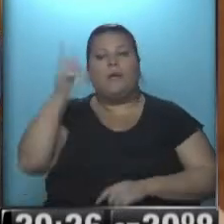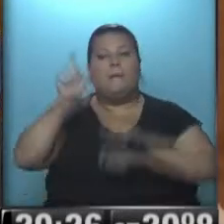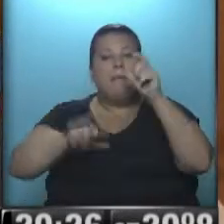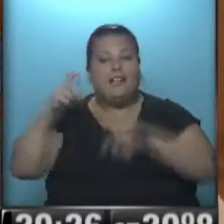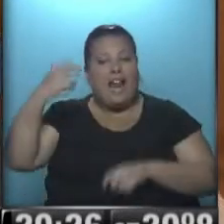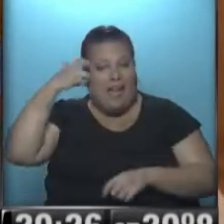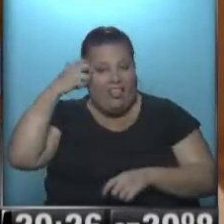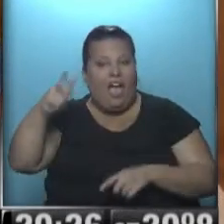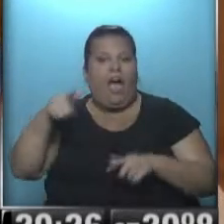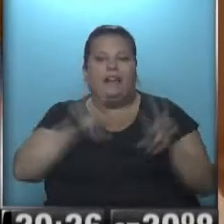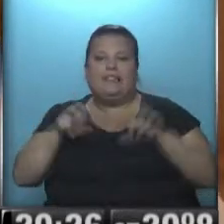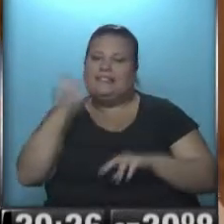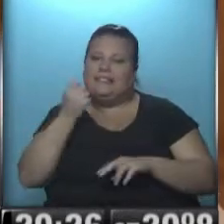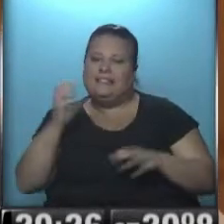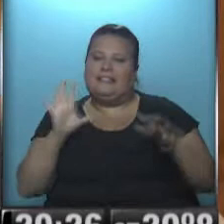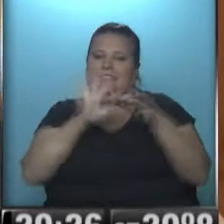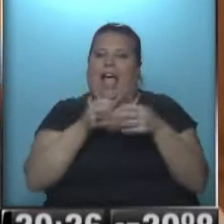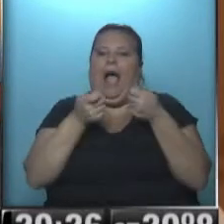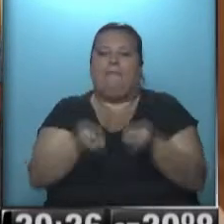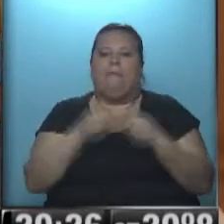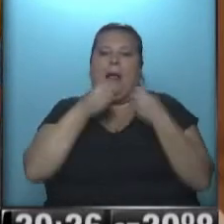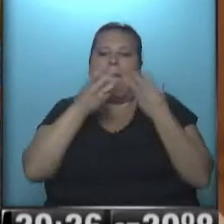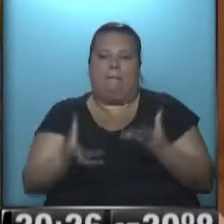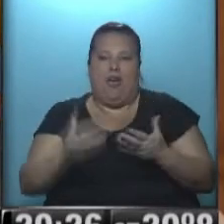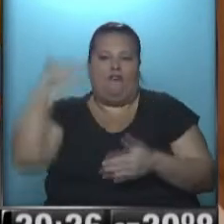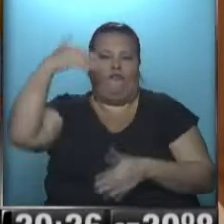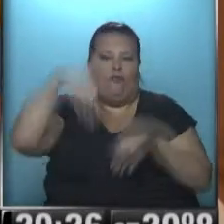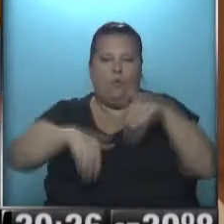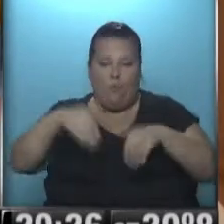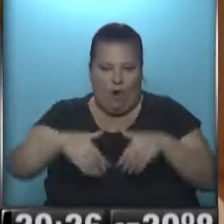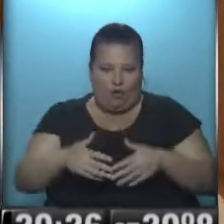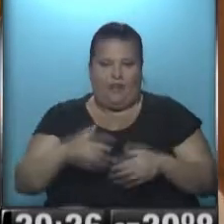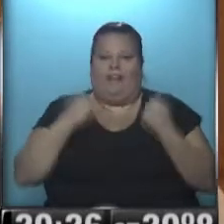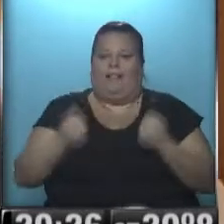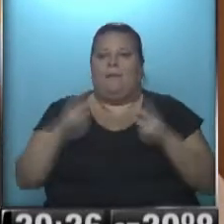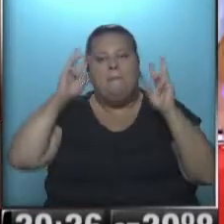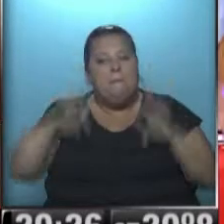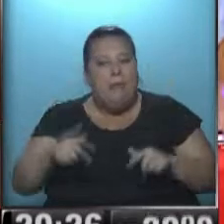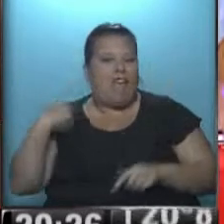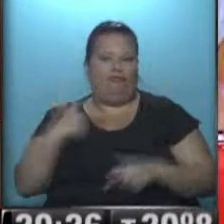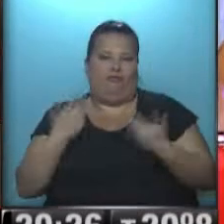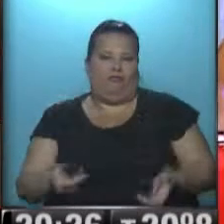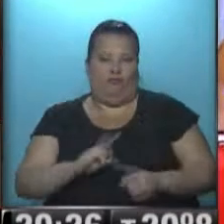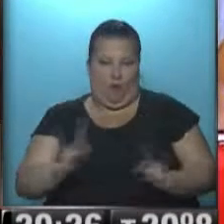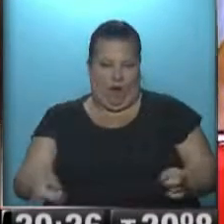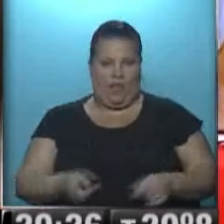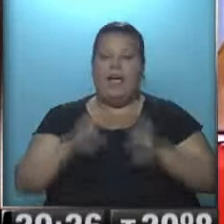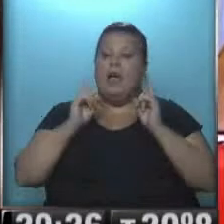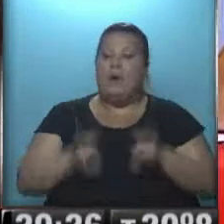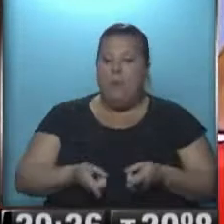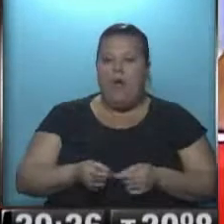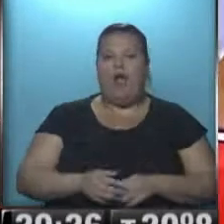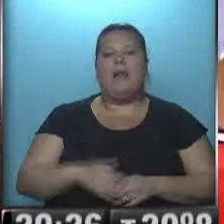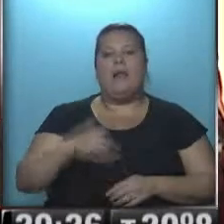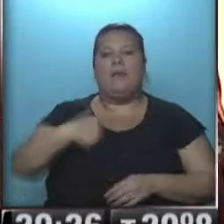del radicalismo que están buscando obtener un apoyo para mejorar sus chances electorales, posición y estrategia que nosotros no compartimos, ¿no? Sin embargo, el